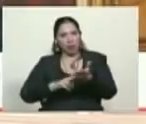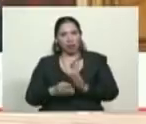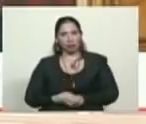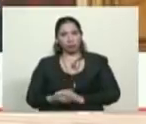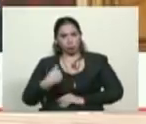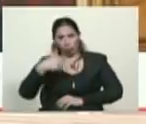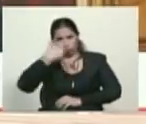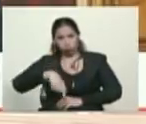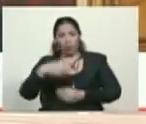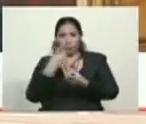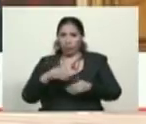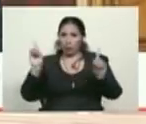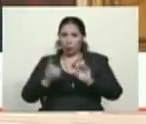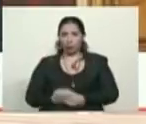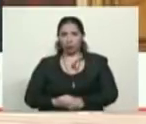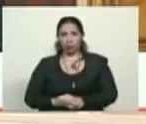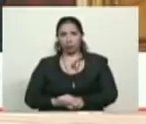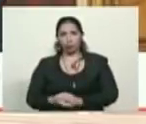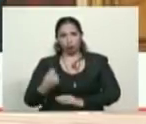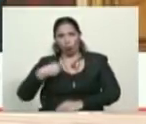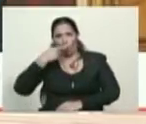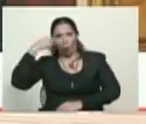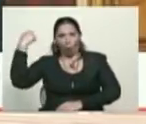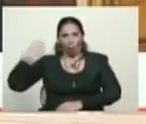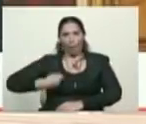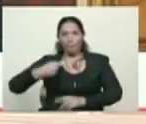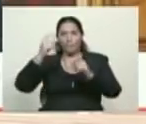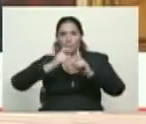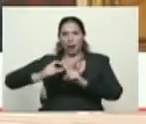demócrata, soy un hombre de palabra.